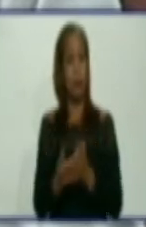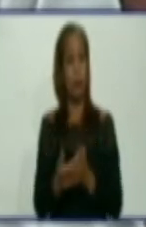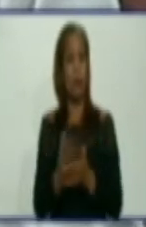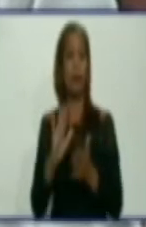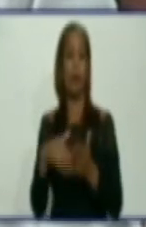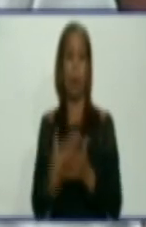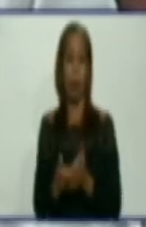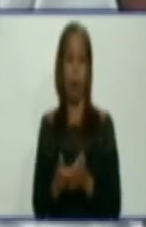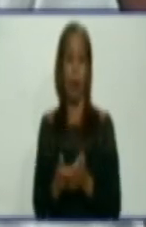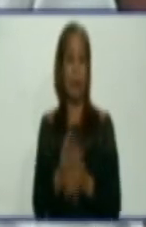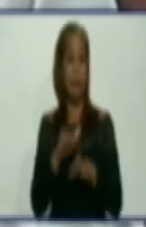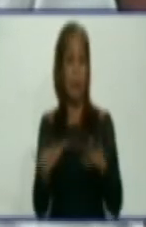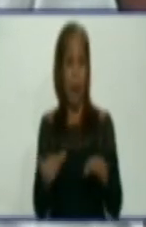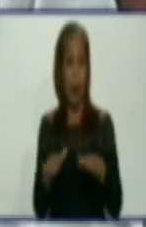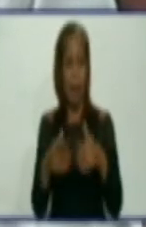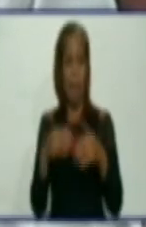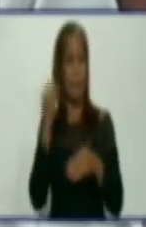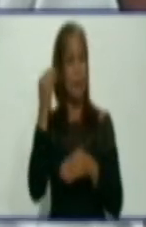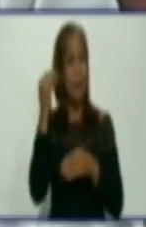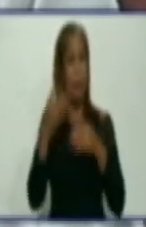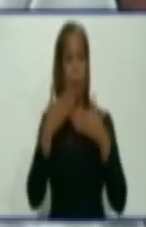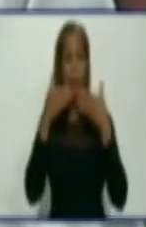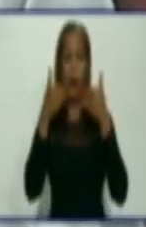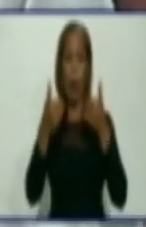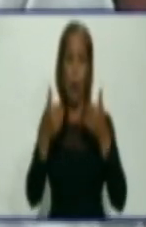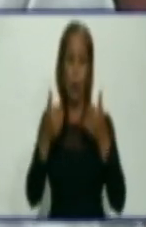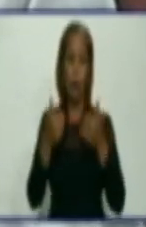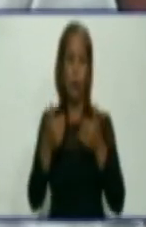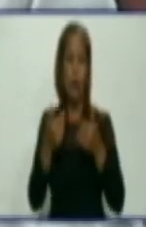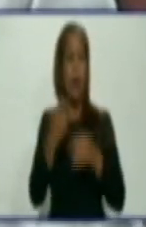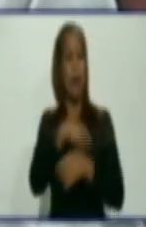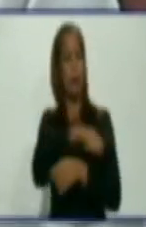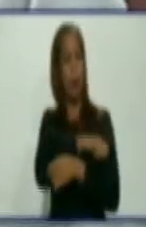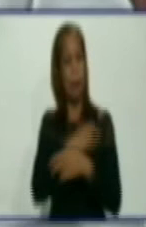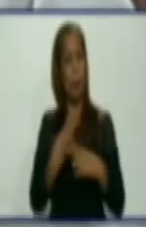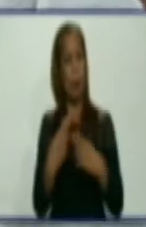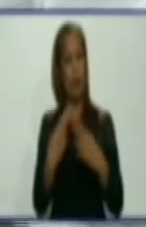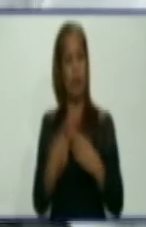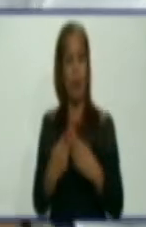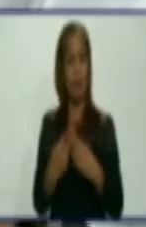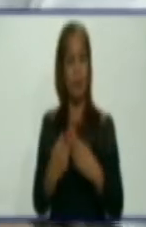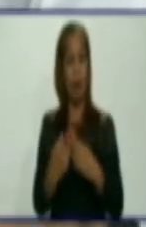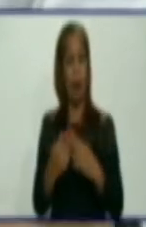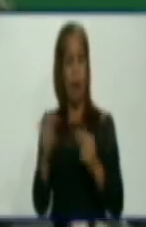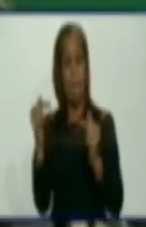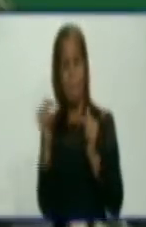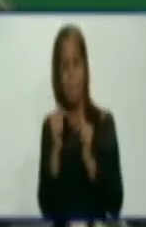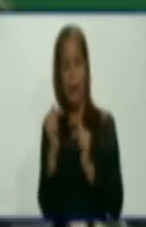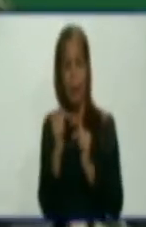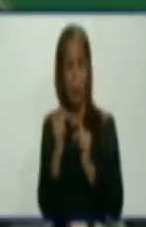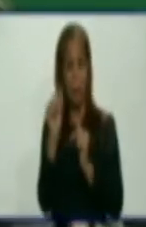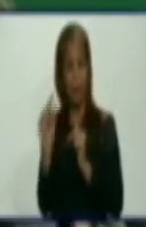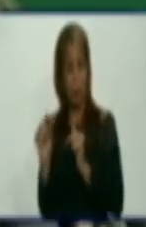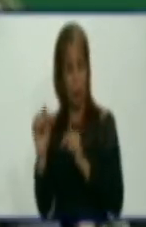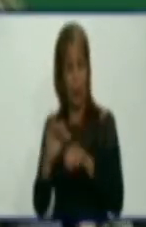que retrocediéramos, porque están creadas las condiciones. Esos niños jugando en la calle, las personas en la calle